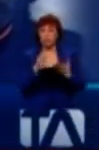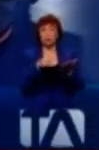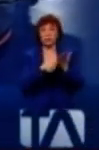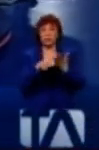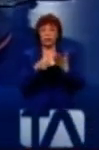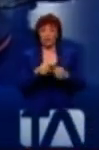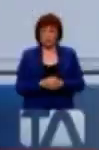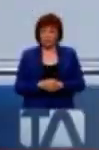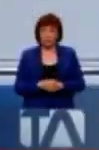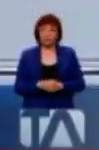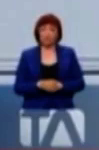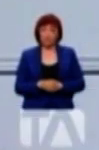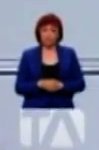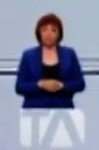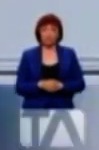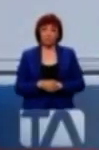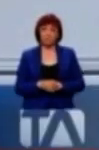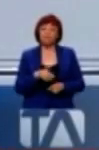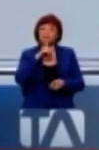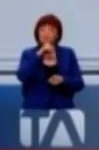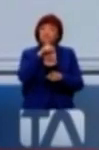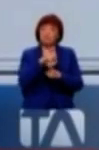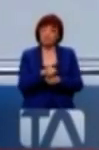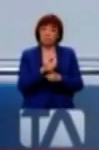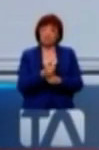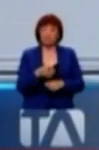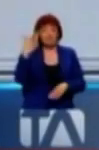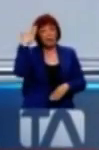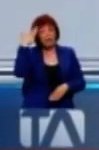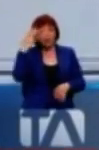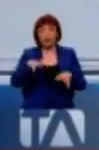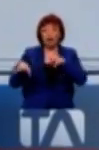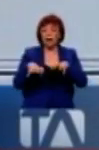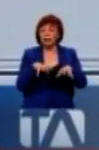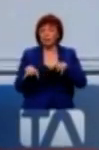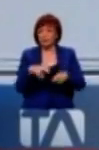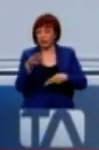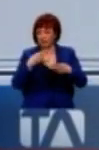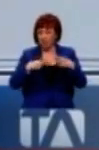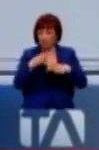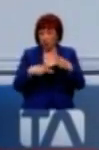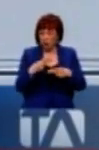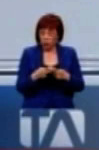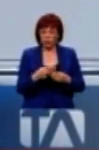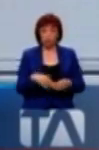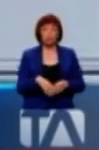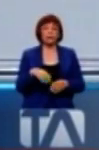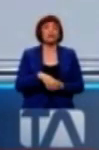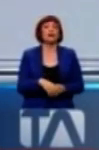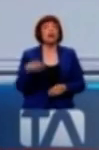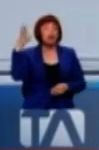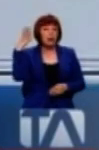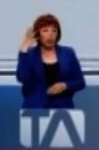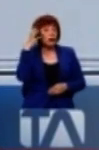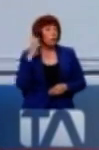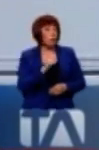Transporte, Paul Granda. Y efectivamente eso va a favorecer las actividades comerciales, las actividades turísticas entre Guayaquil y Cuenca. Pero hay que ser